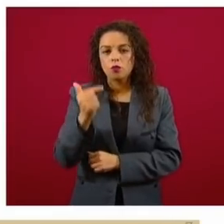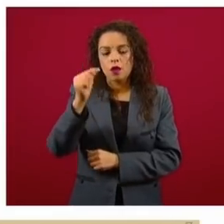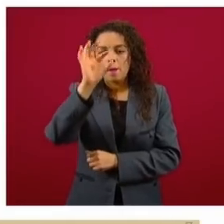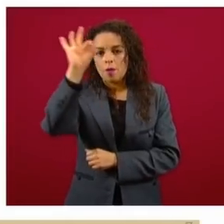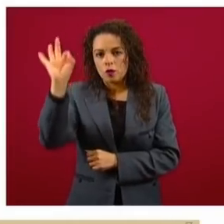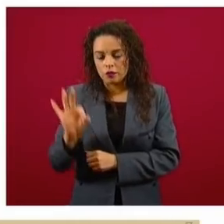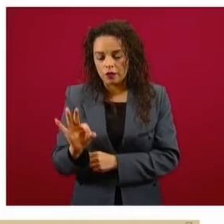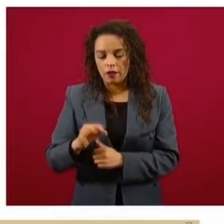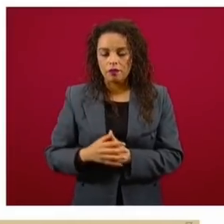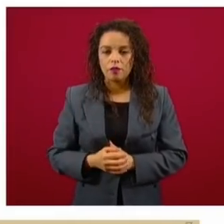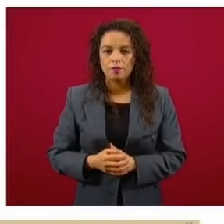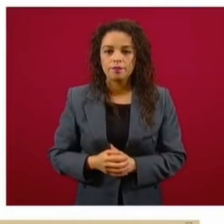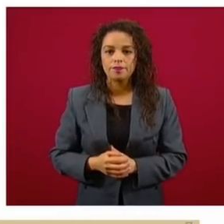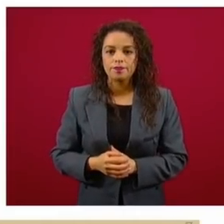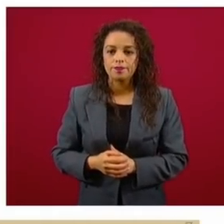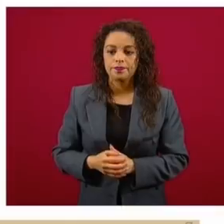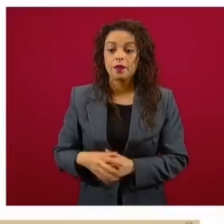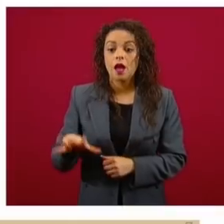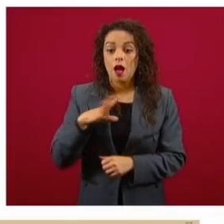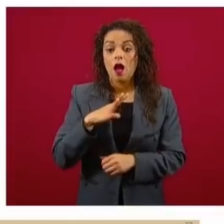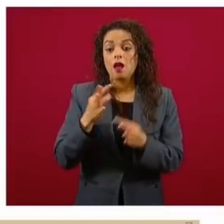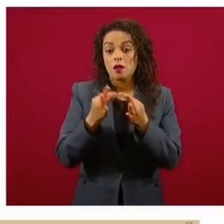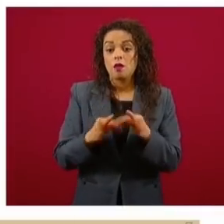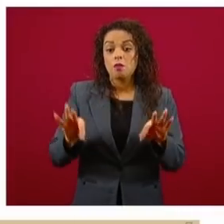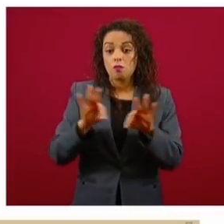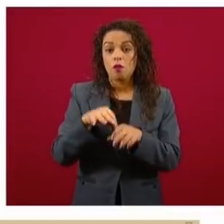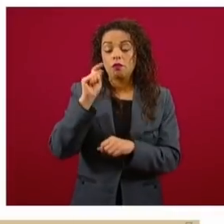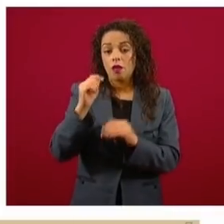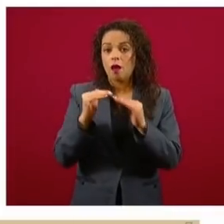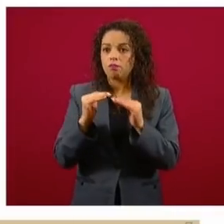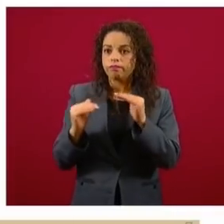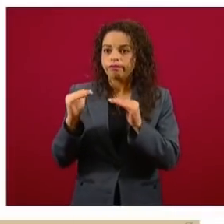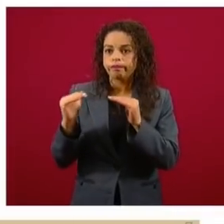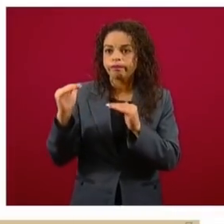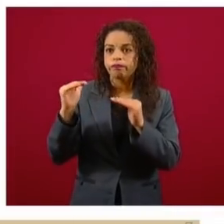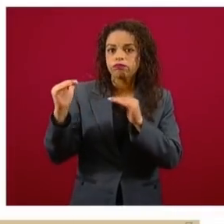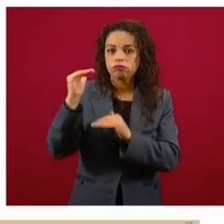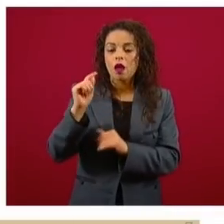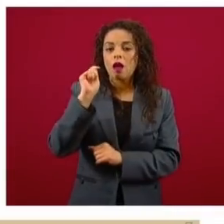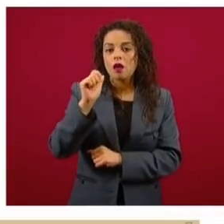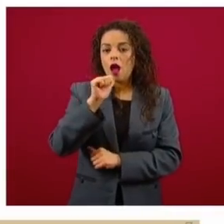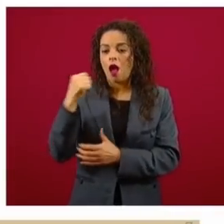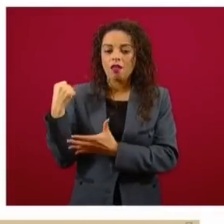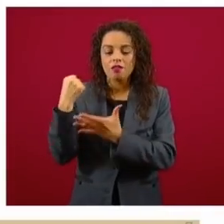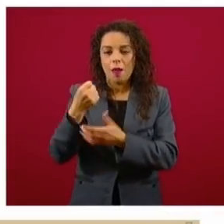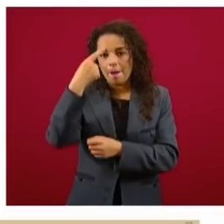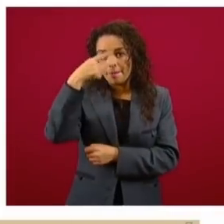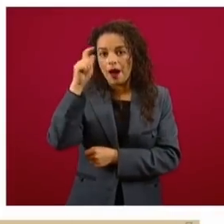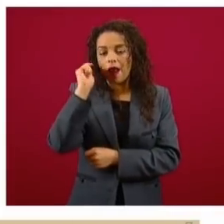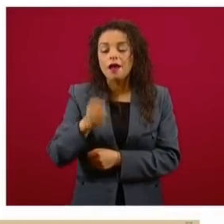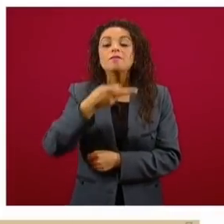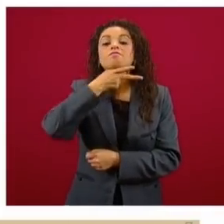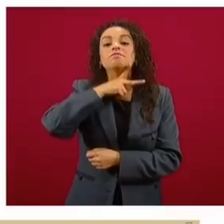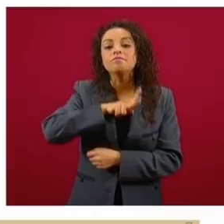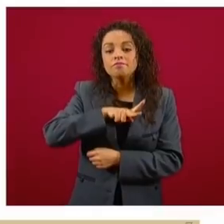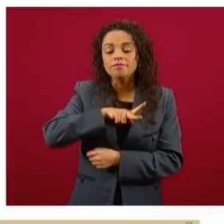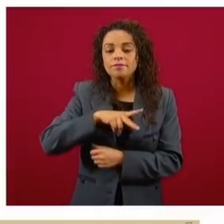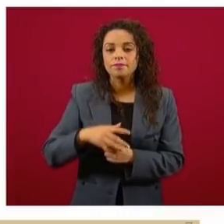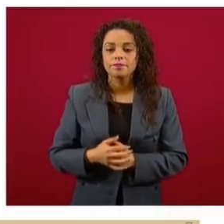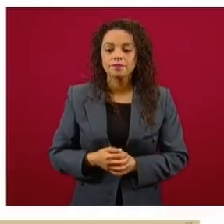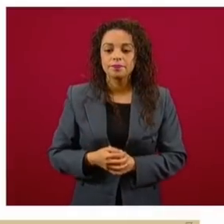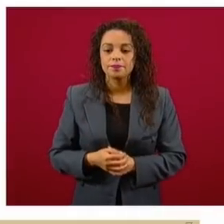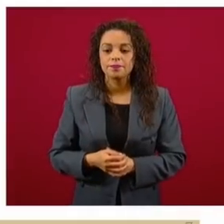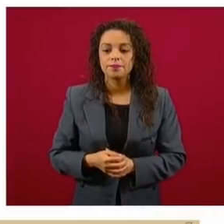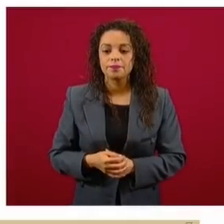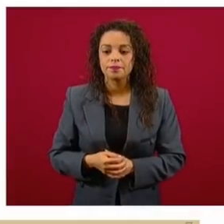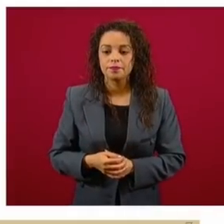5.7%. Hay incrementos importantes también, por ejemplo, en los ingresos petroleros. Los ingresos petroleros tienen dos componentes detrás de